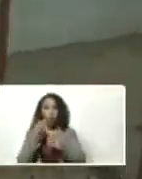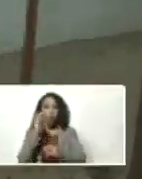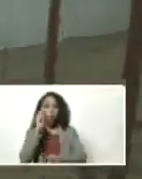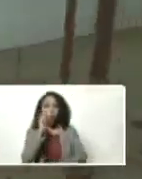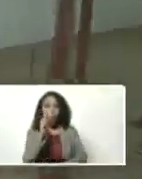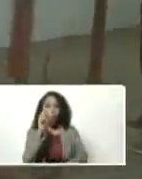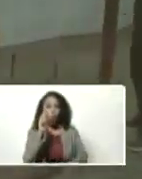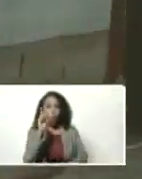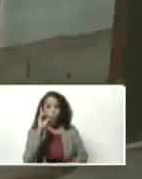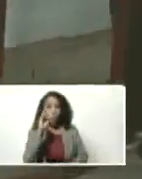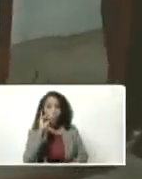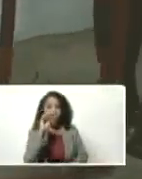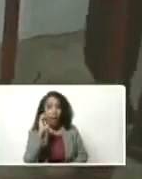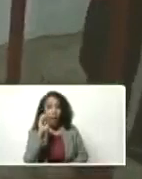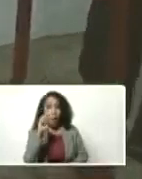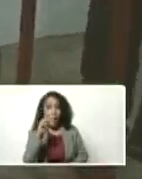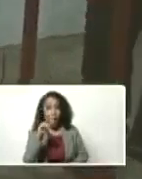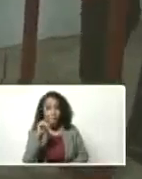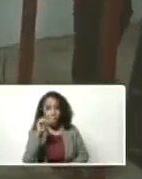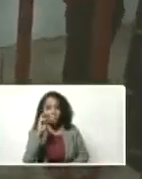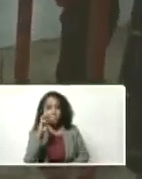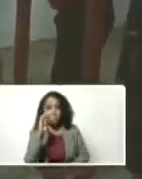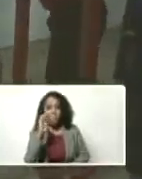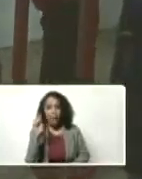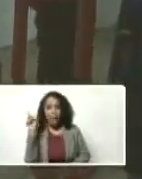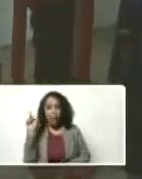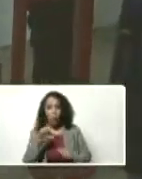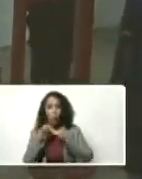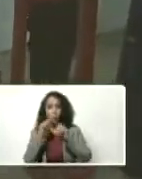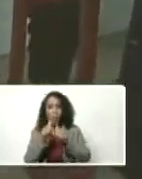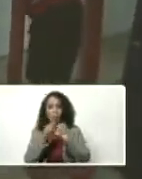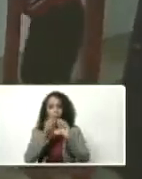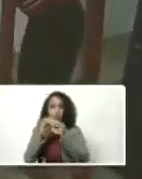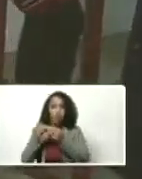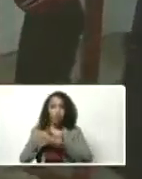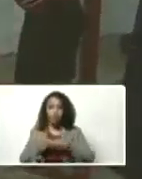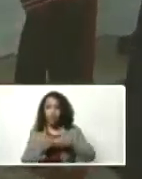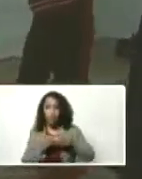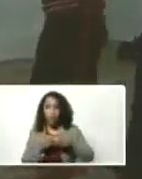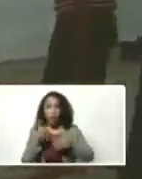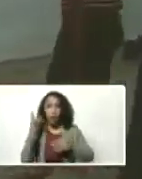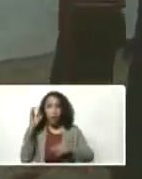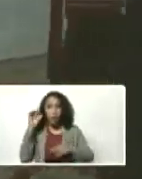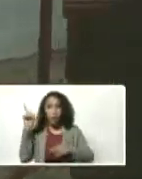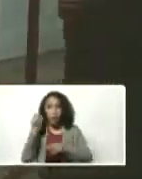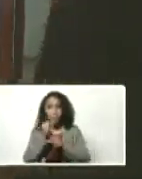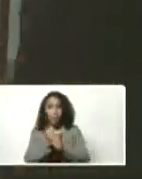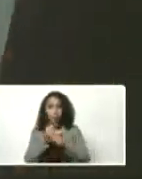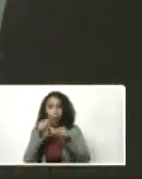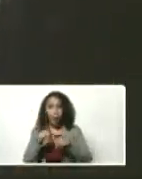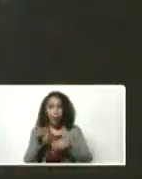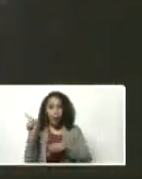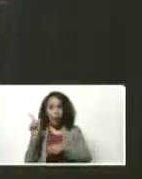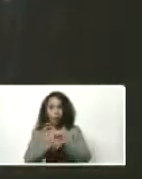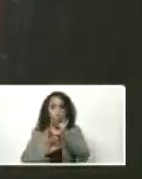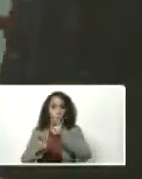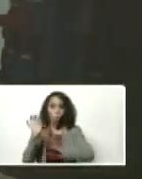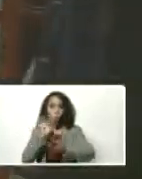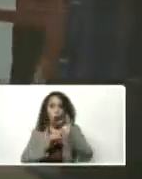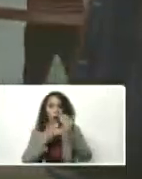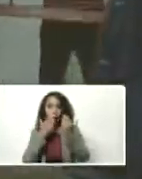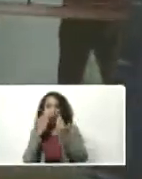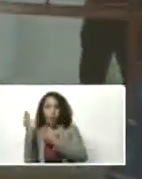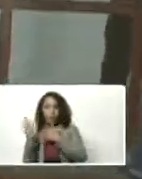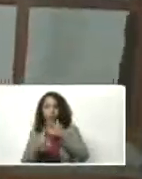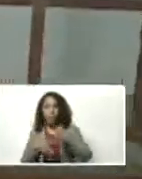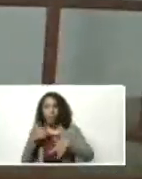urdiembre, que es donde se empieza a hacer el tejido de la tela. Pero yo quiero que Laura, que nos espera por acá, ella nos dé toda esa